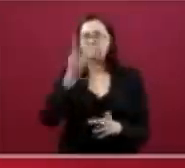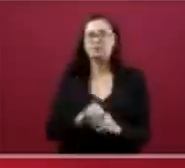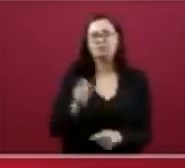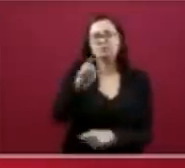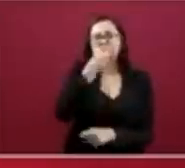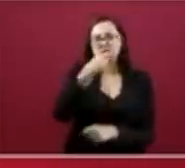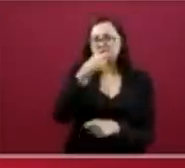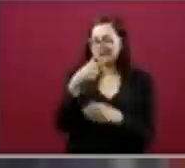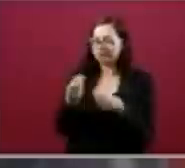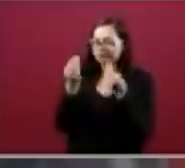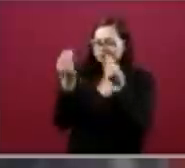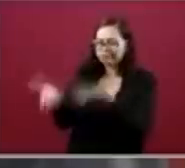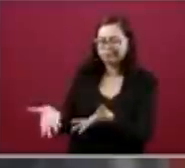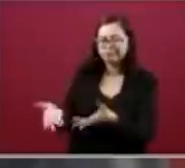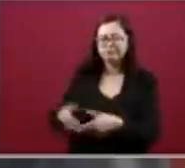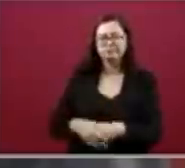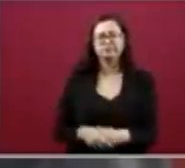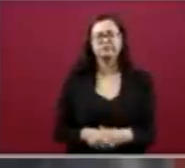medicamentos.